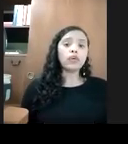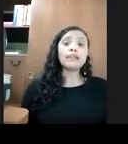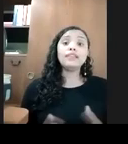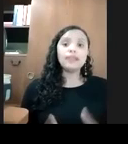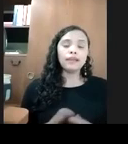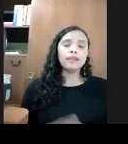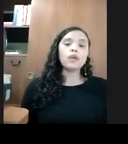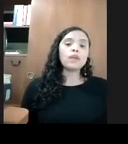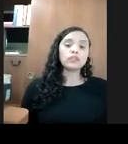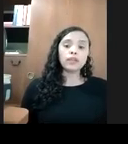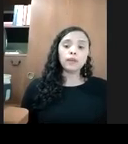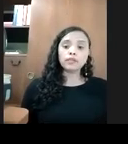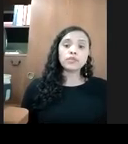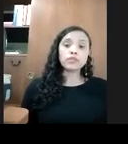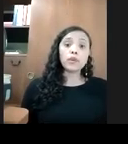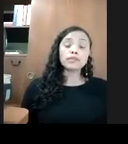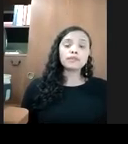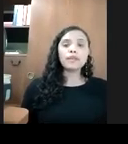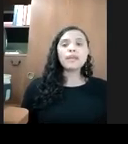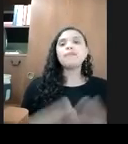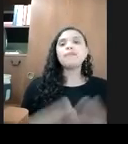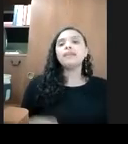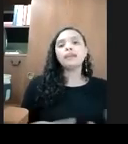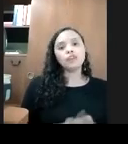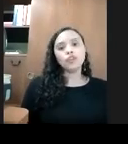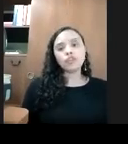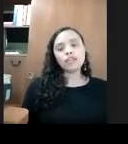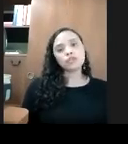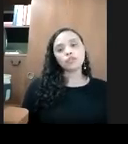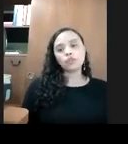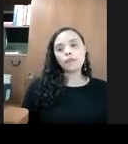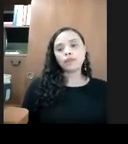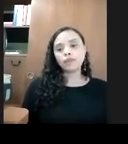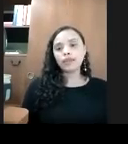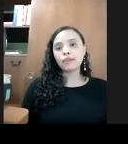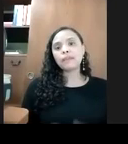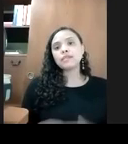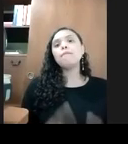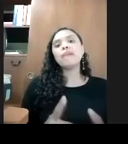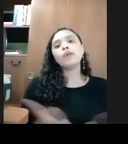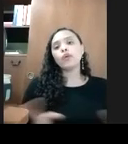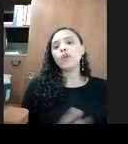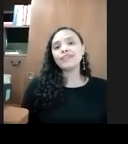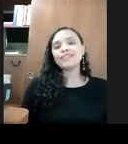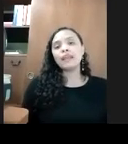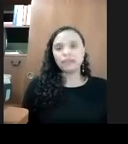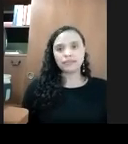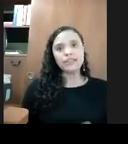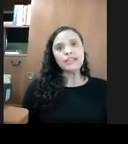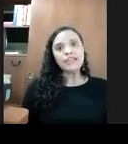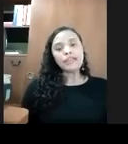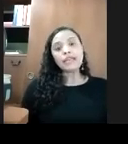$2 al día es una persona que vive en situación de pobreza extrema. Imaginen entonces la situación de una persona que percibe menos de $2 al